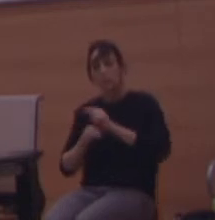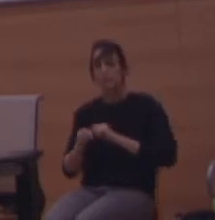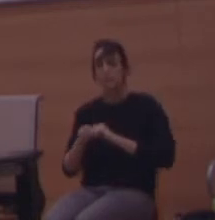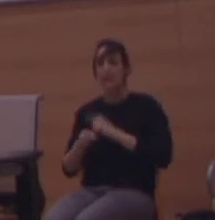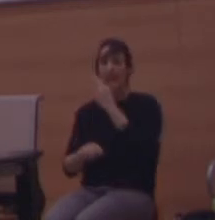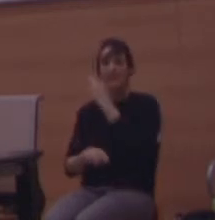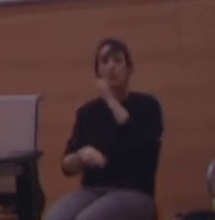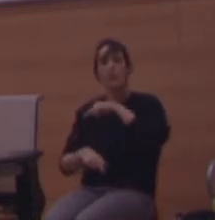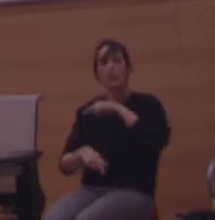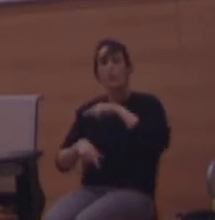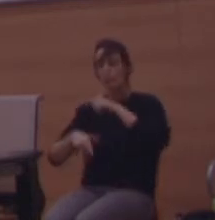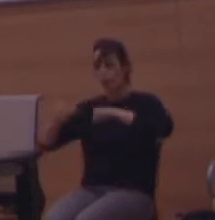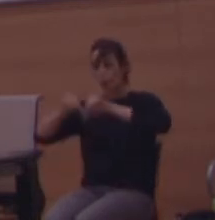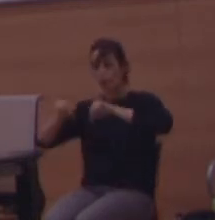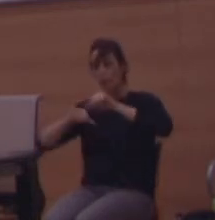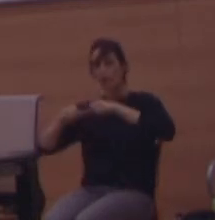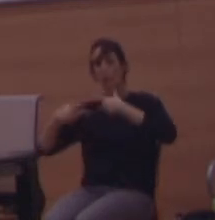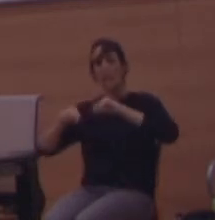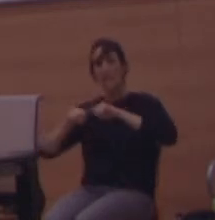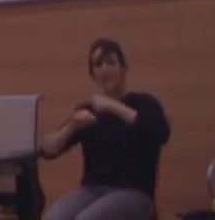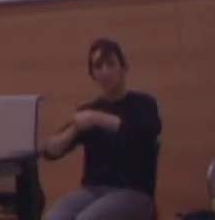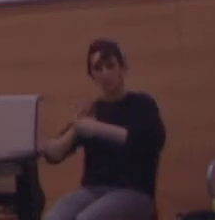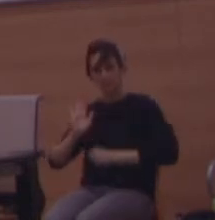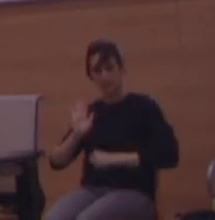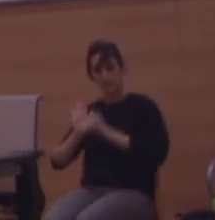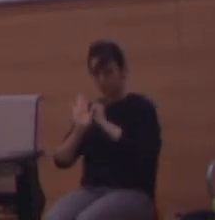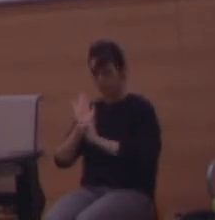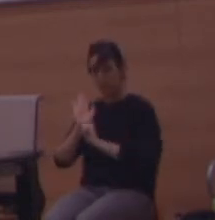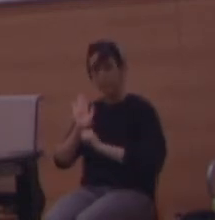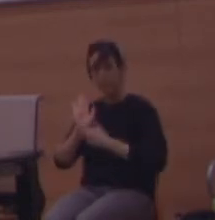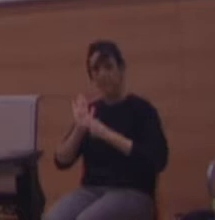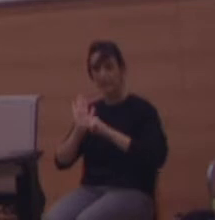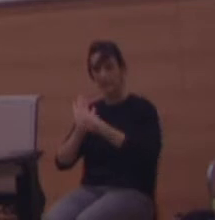posquirúrgicos también, y las suelas en tipo balancín.